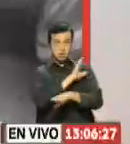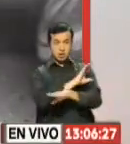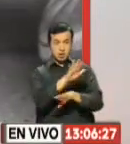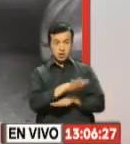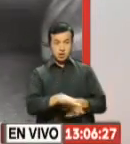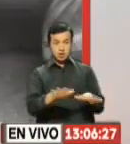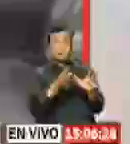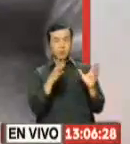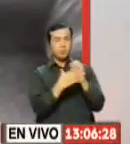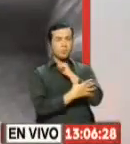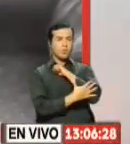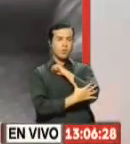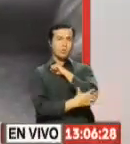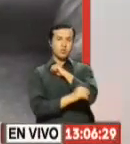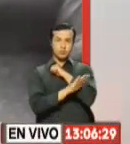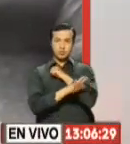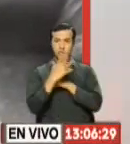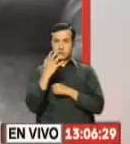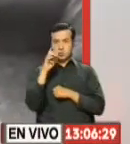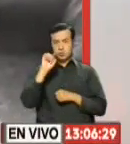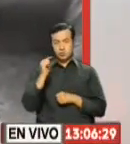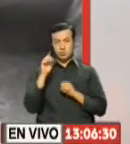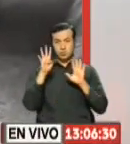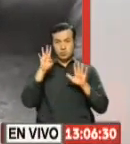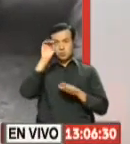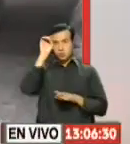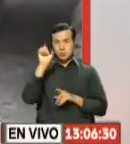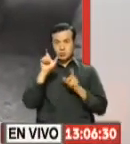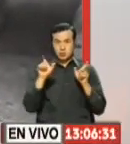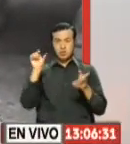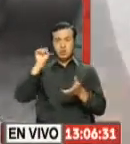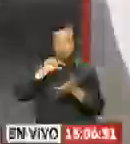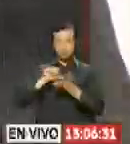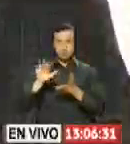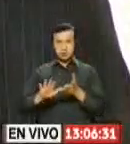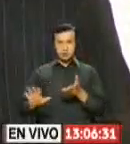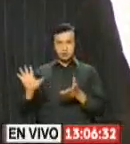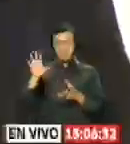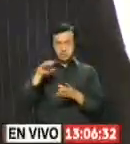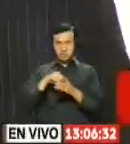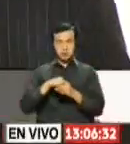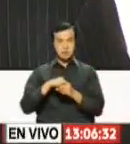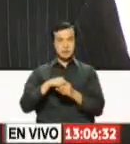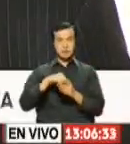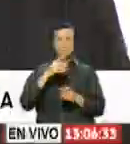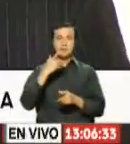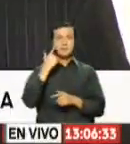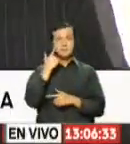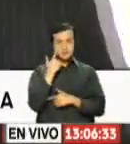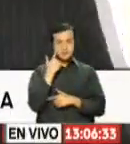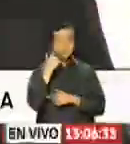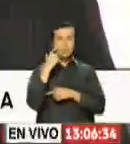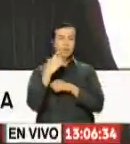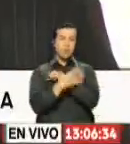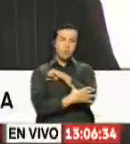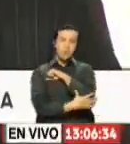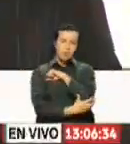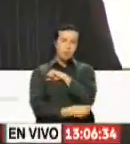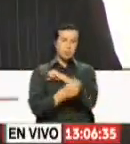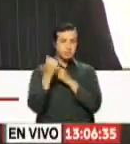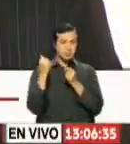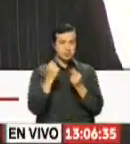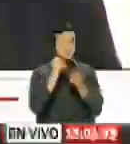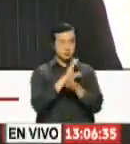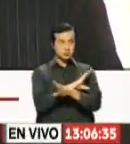estos territorios son pobres, frente al 15.9% que viven en el área urbana. Con el fin de combatir la pobreza, la inversión